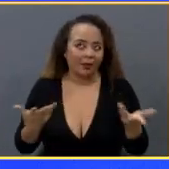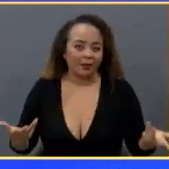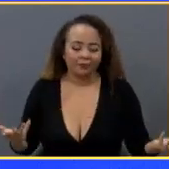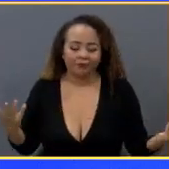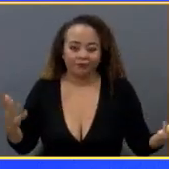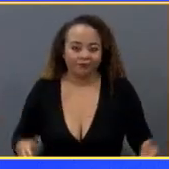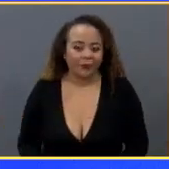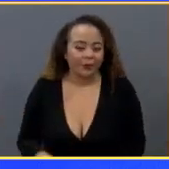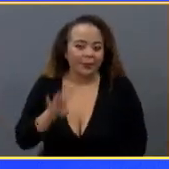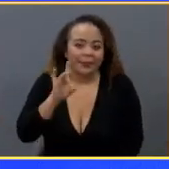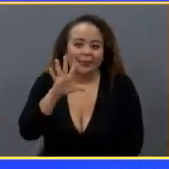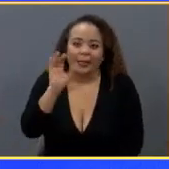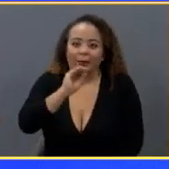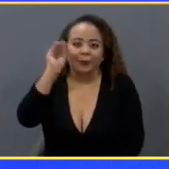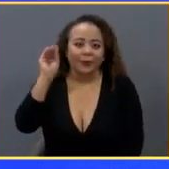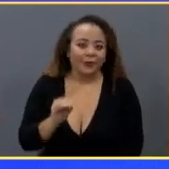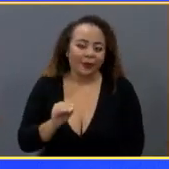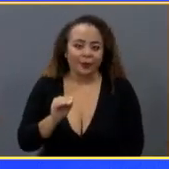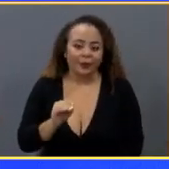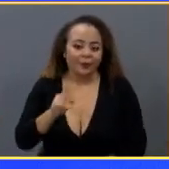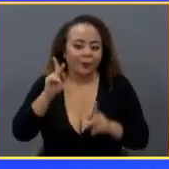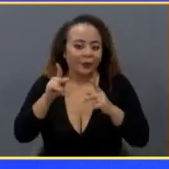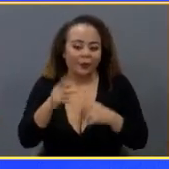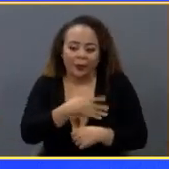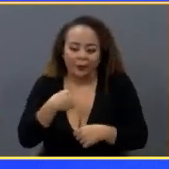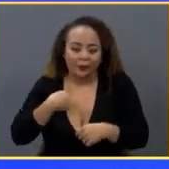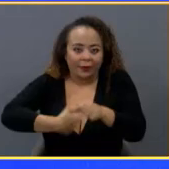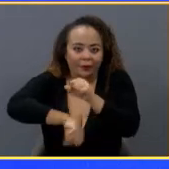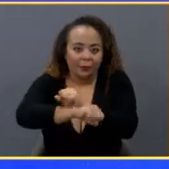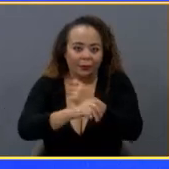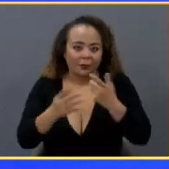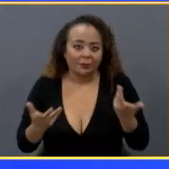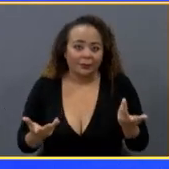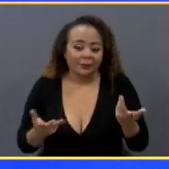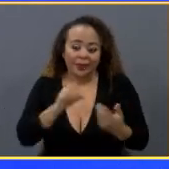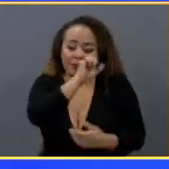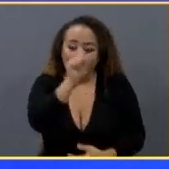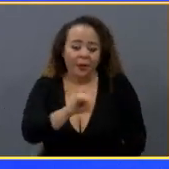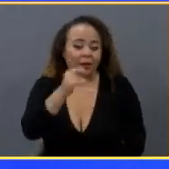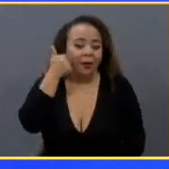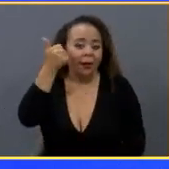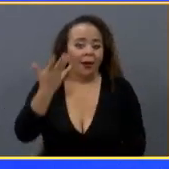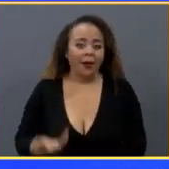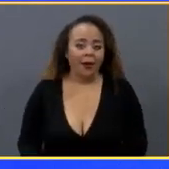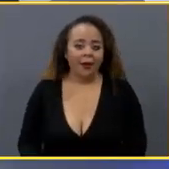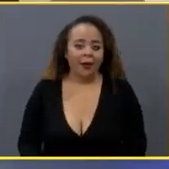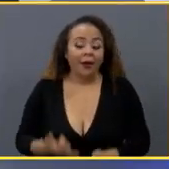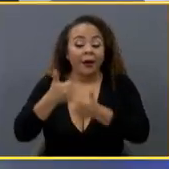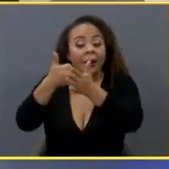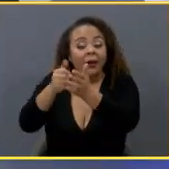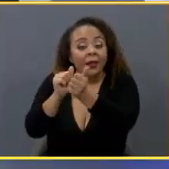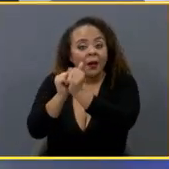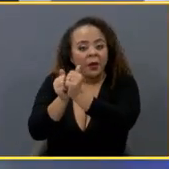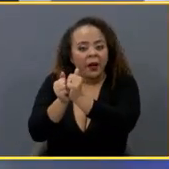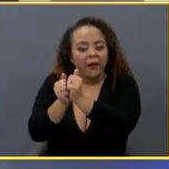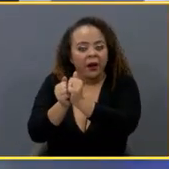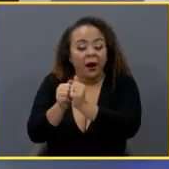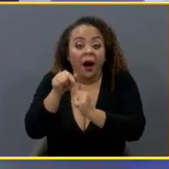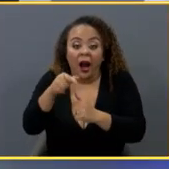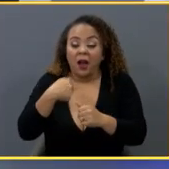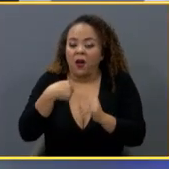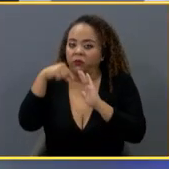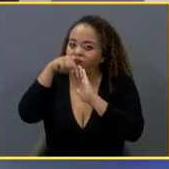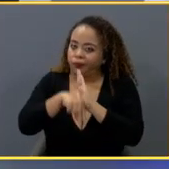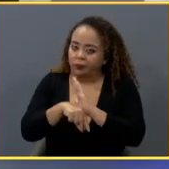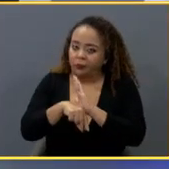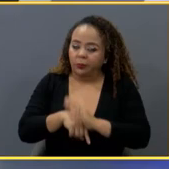el 85% del aficionado al fútbol según censos, de Saprissa la Liga. El mérito deportivo, aquí es donde yo voy, es